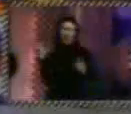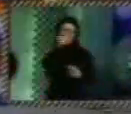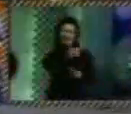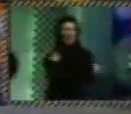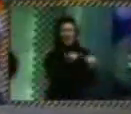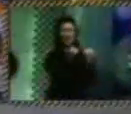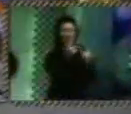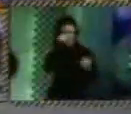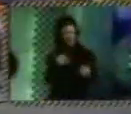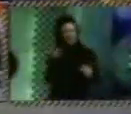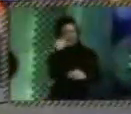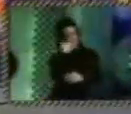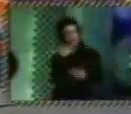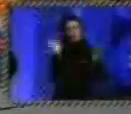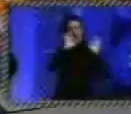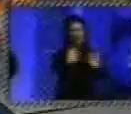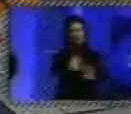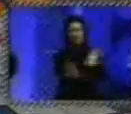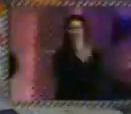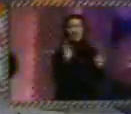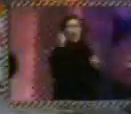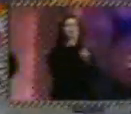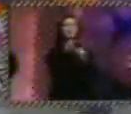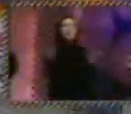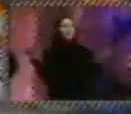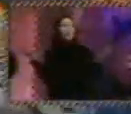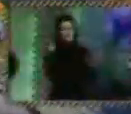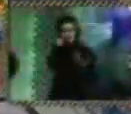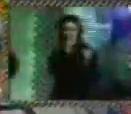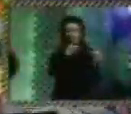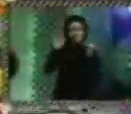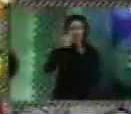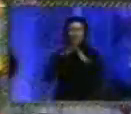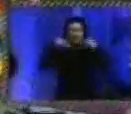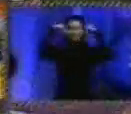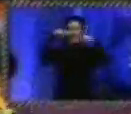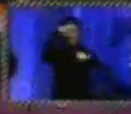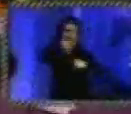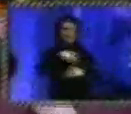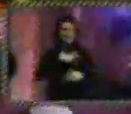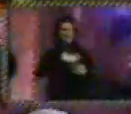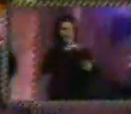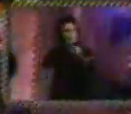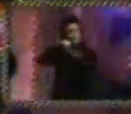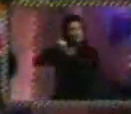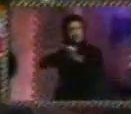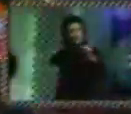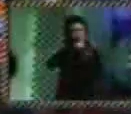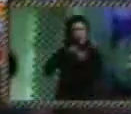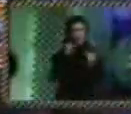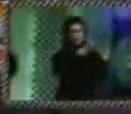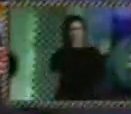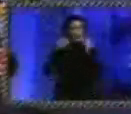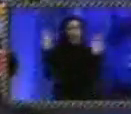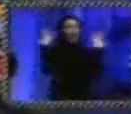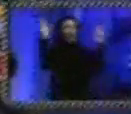en carnavales. Solo busco una sonrisa y que disfrute mi pueblo. Los aplausos de mi gente,